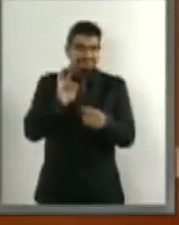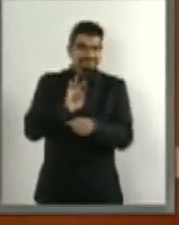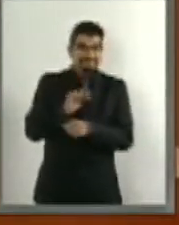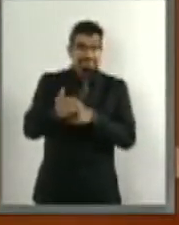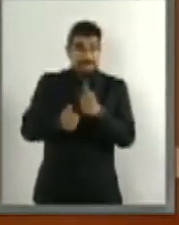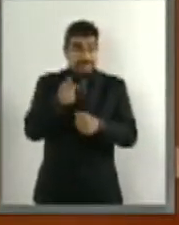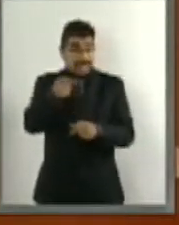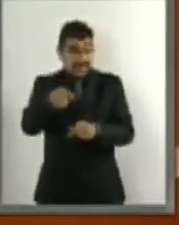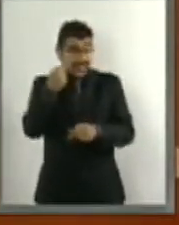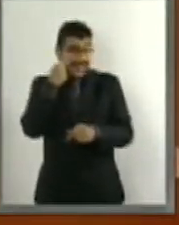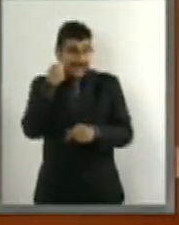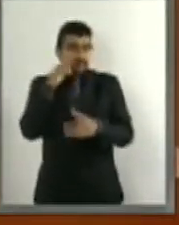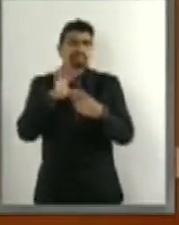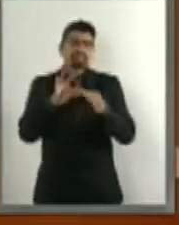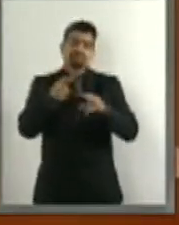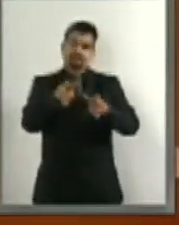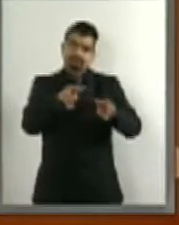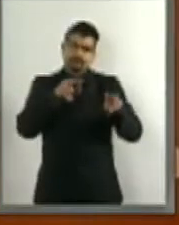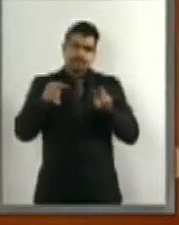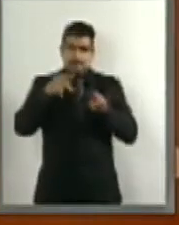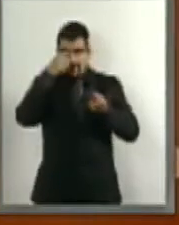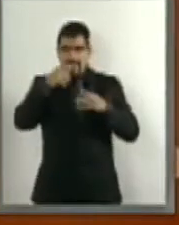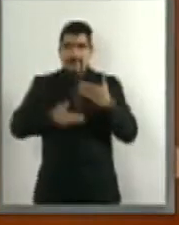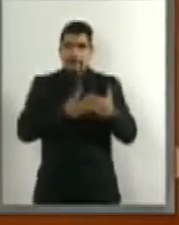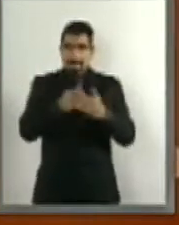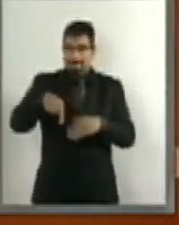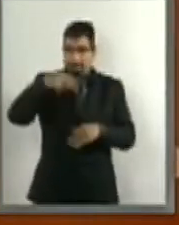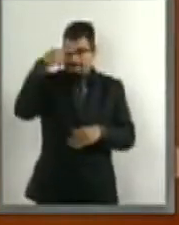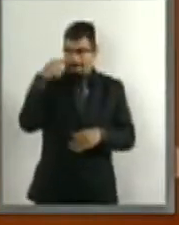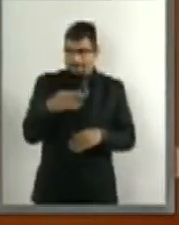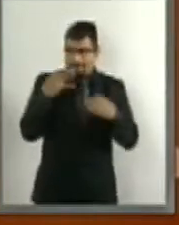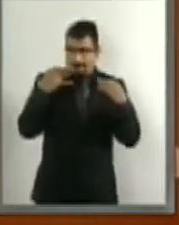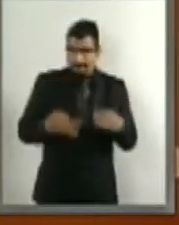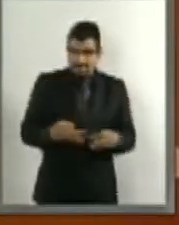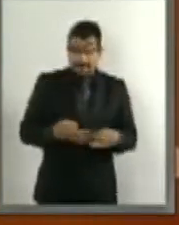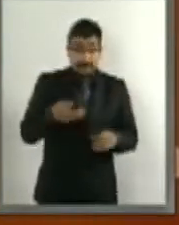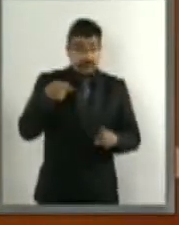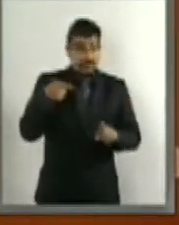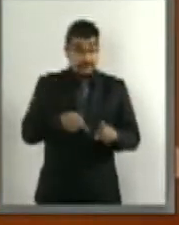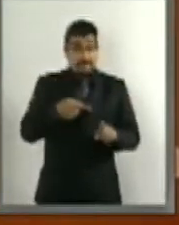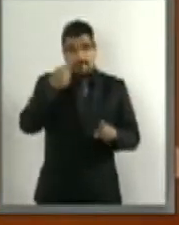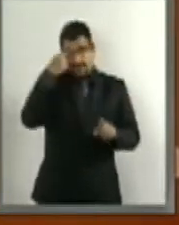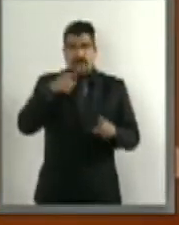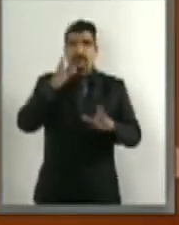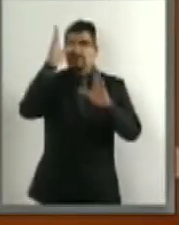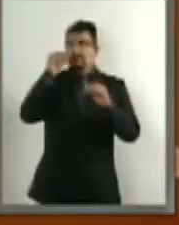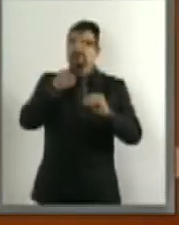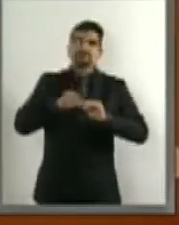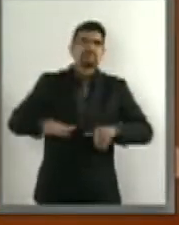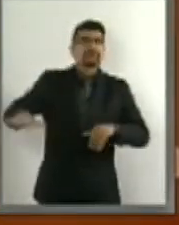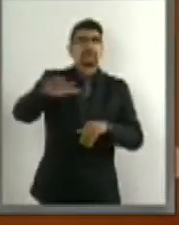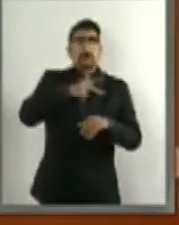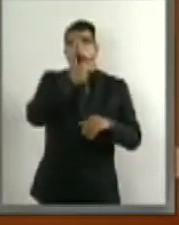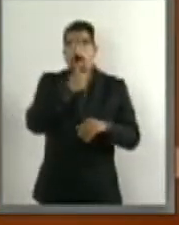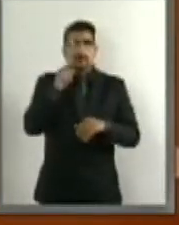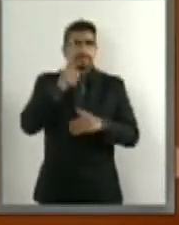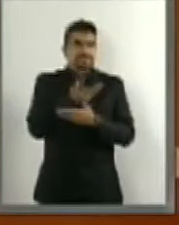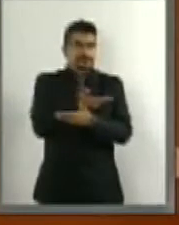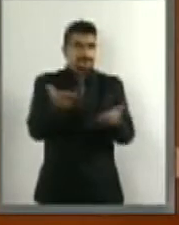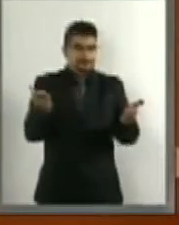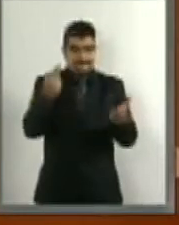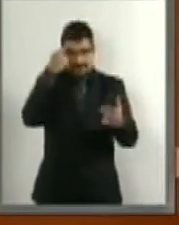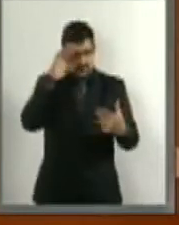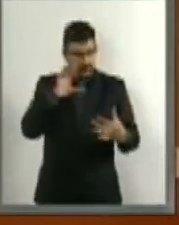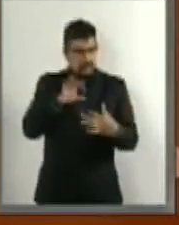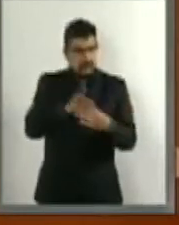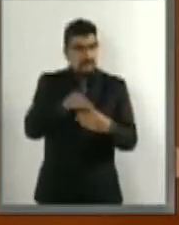de una concepción del servicio público en México. Es la imagen del compromiso que refrendamos todos para atacar una